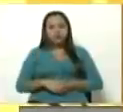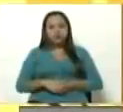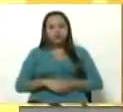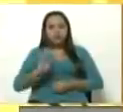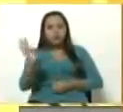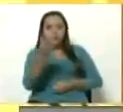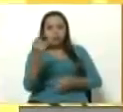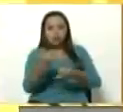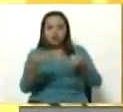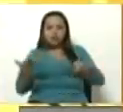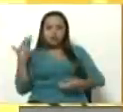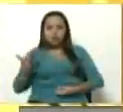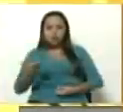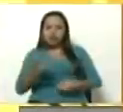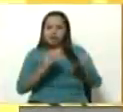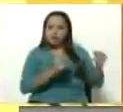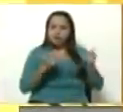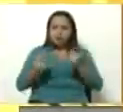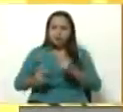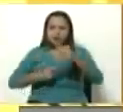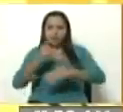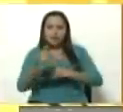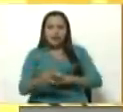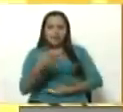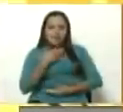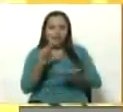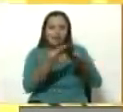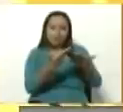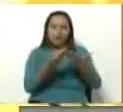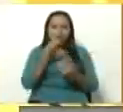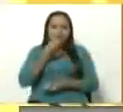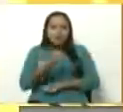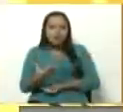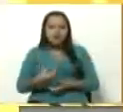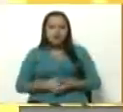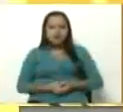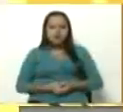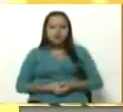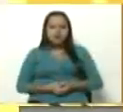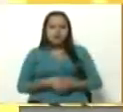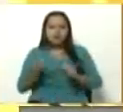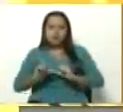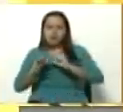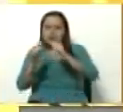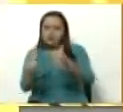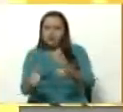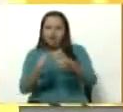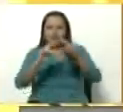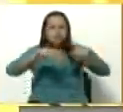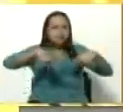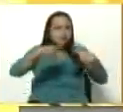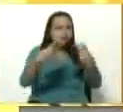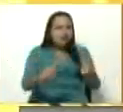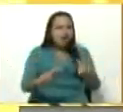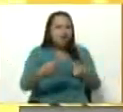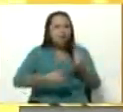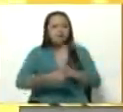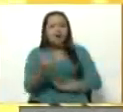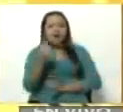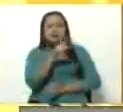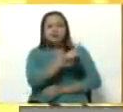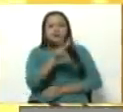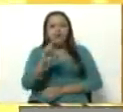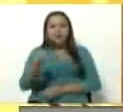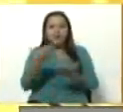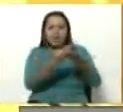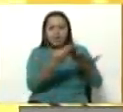el arranque intensificado del programa Mi Escuela Bonita. Vamos a iniciar la rehabilitación en más de 120